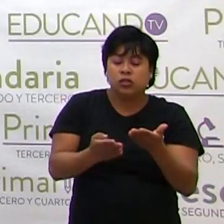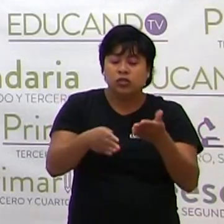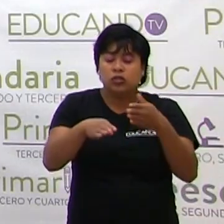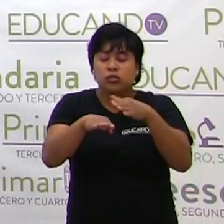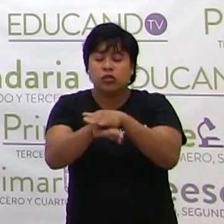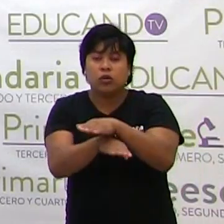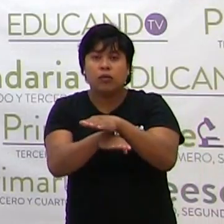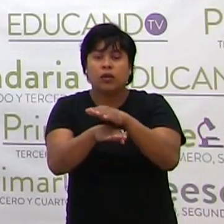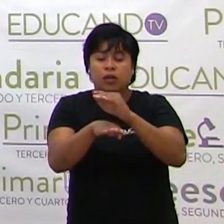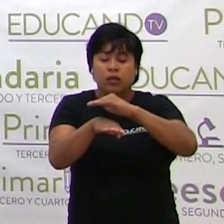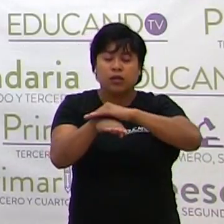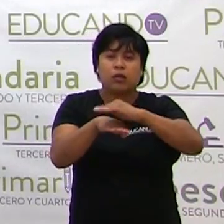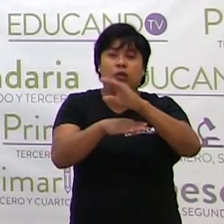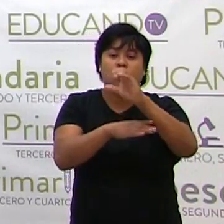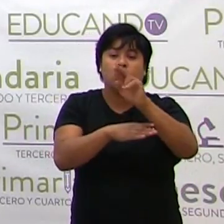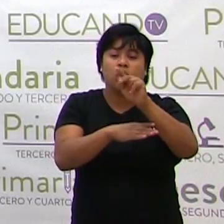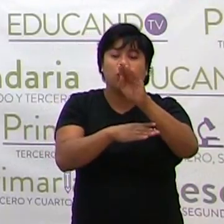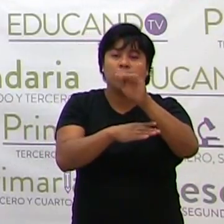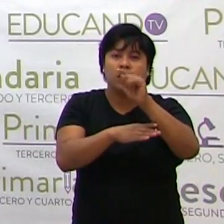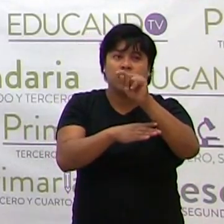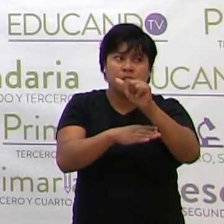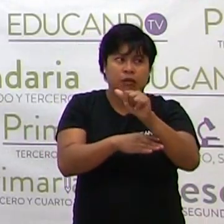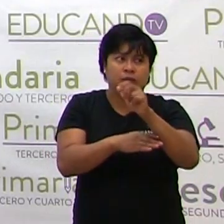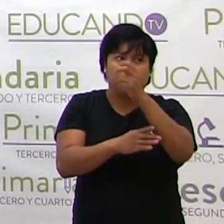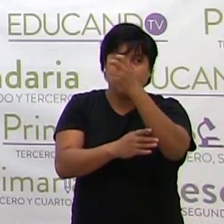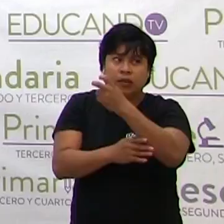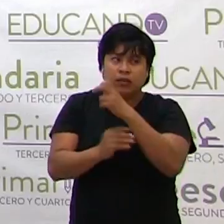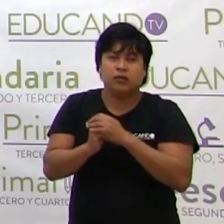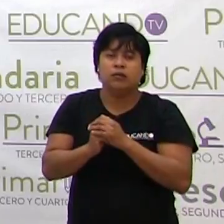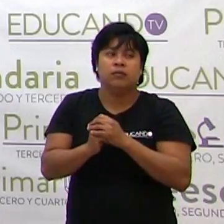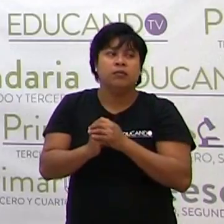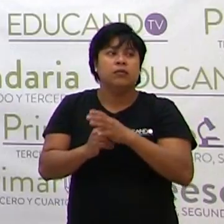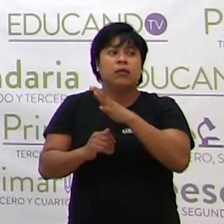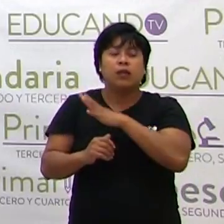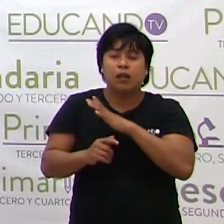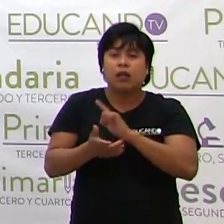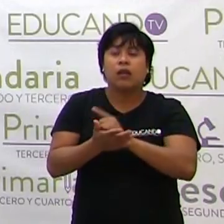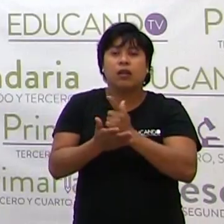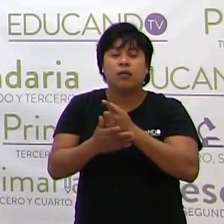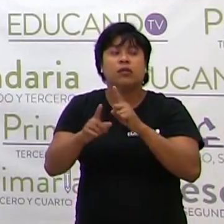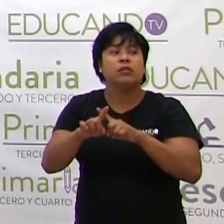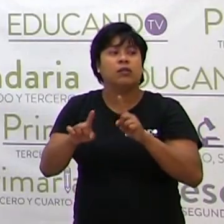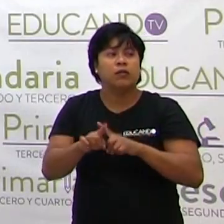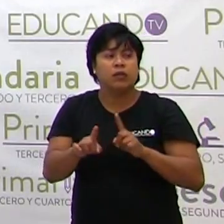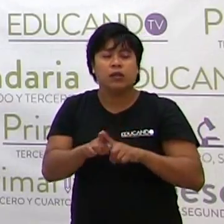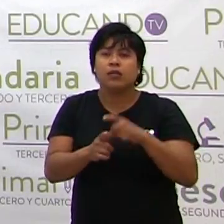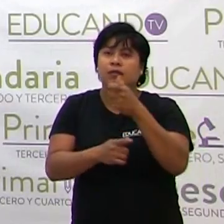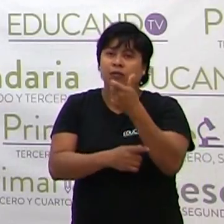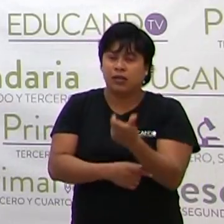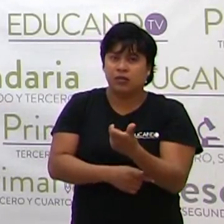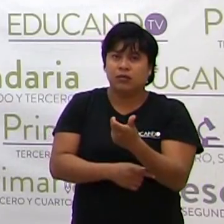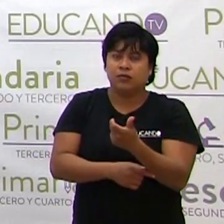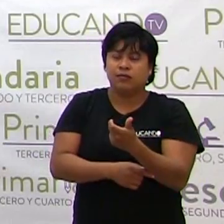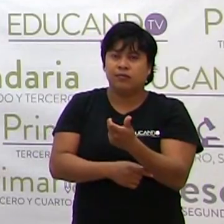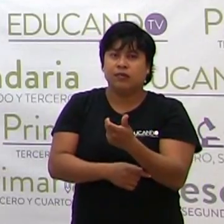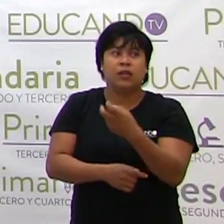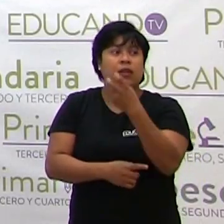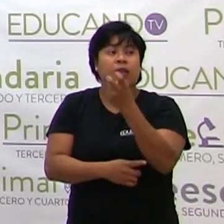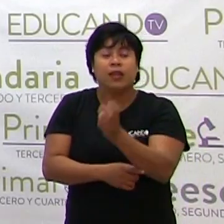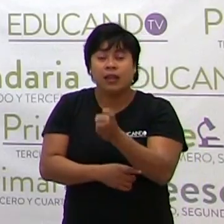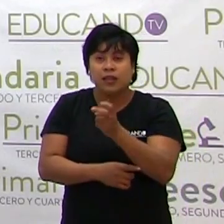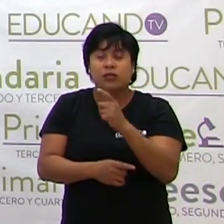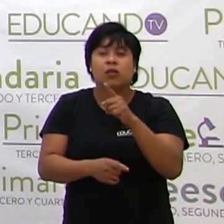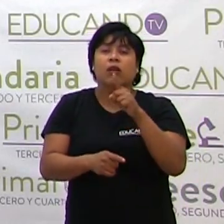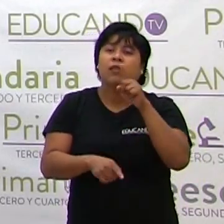sobrecubierta. Esta es la sobrecubierta. Hay libros de diferentes precios. Eso